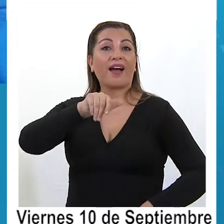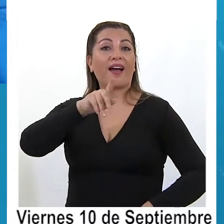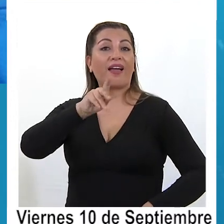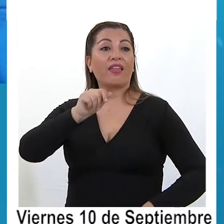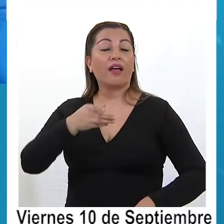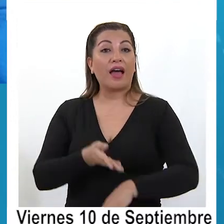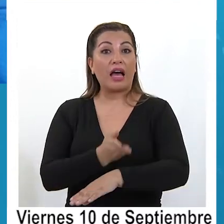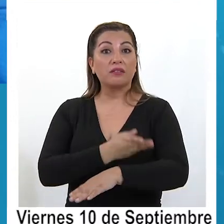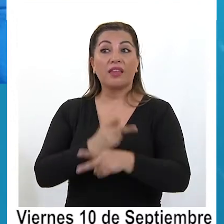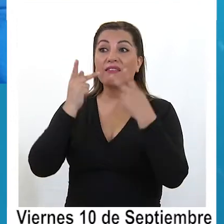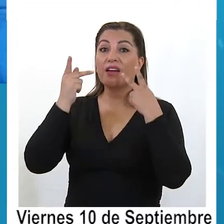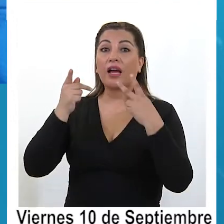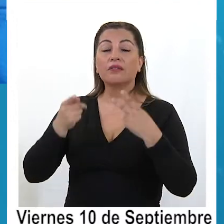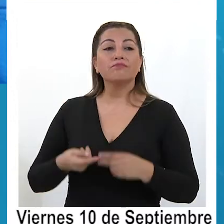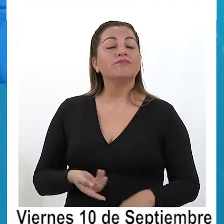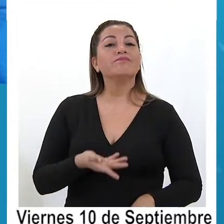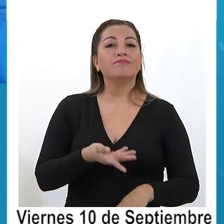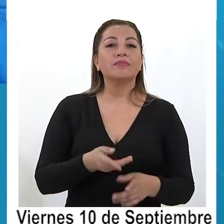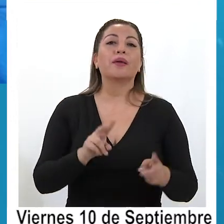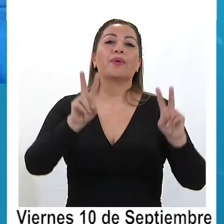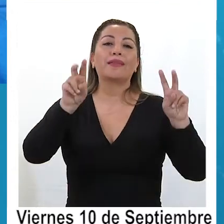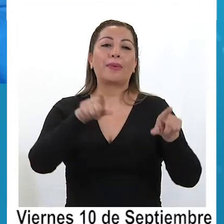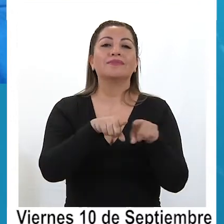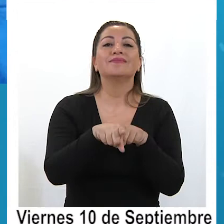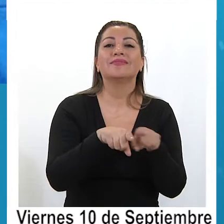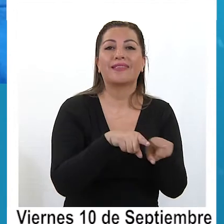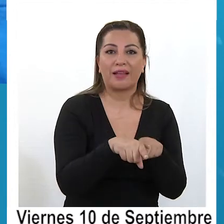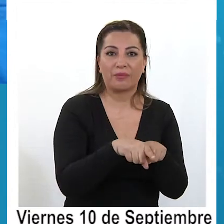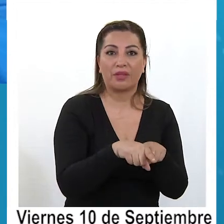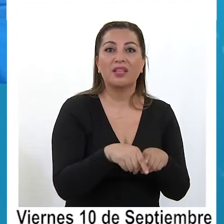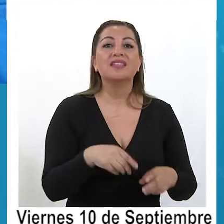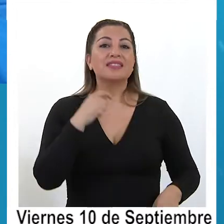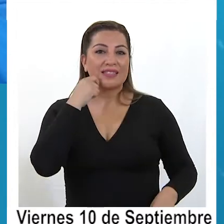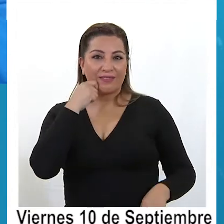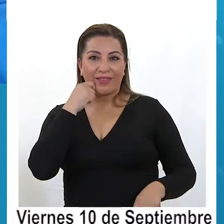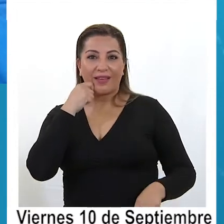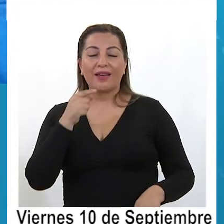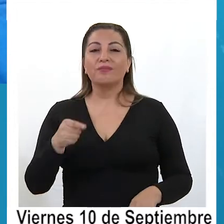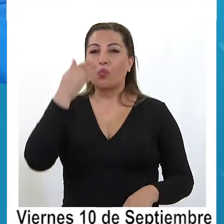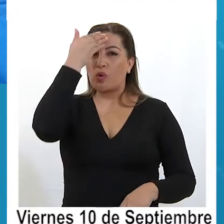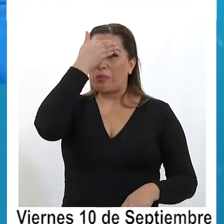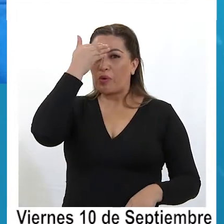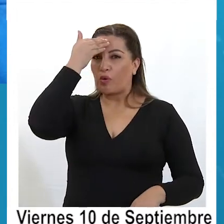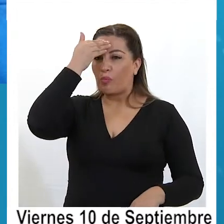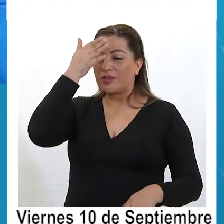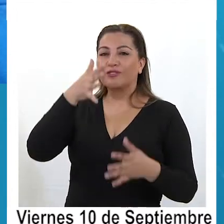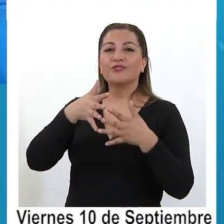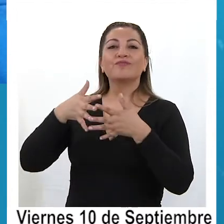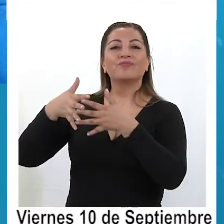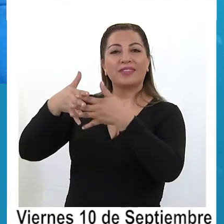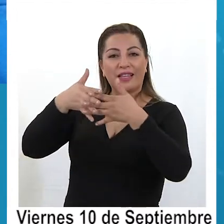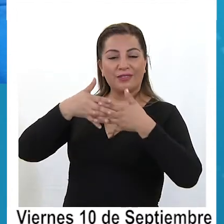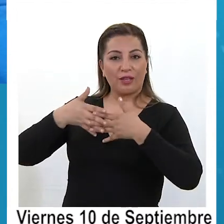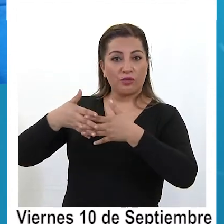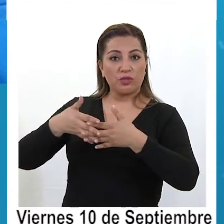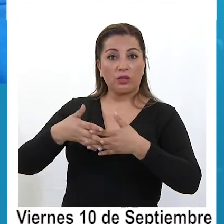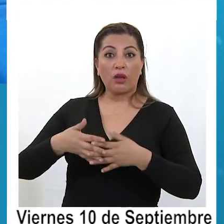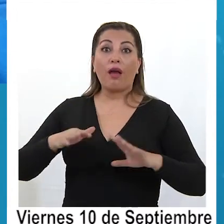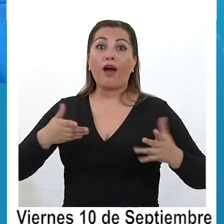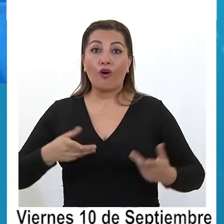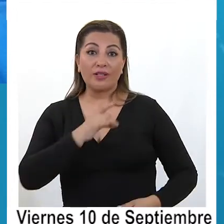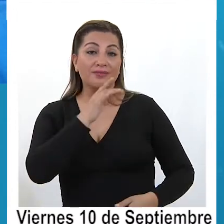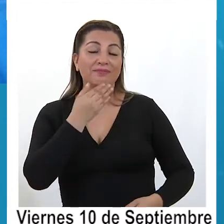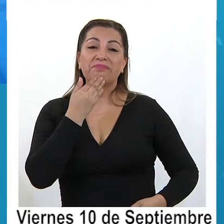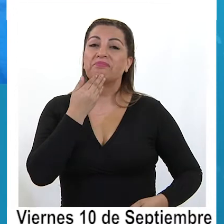eso evidencia esta preocupación que tiene el país receptor de quién viene a Chile. Bueno, esta política también la ha instaurado Chile con